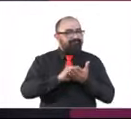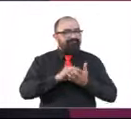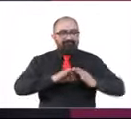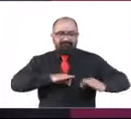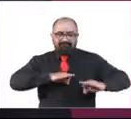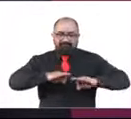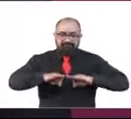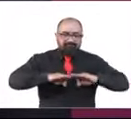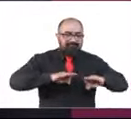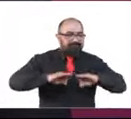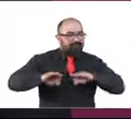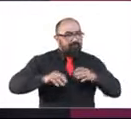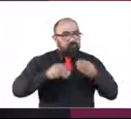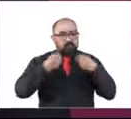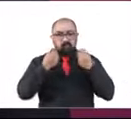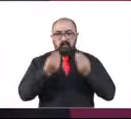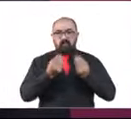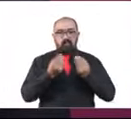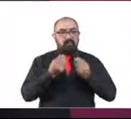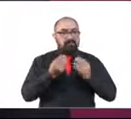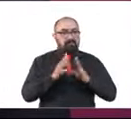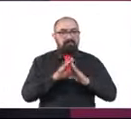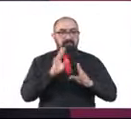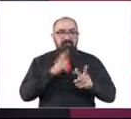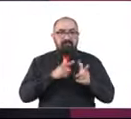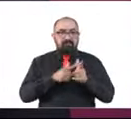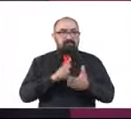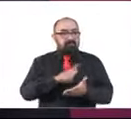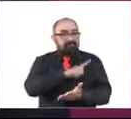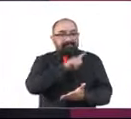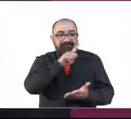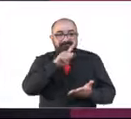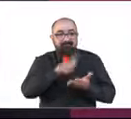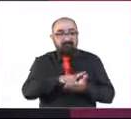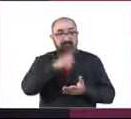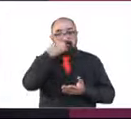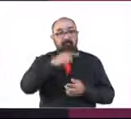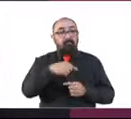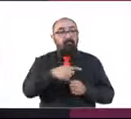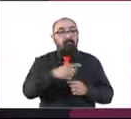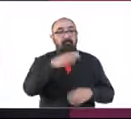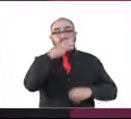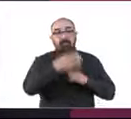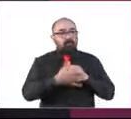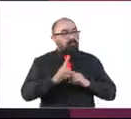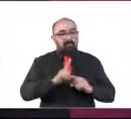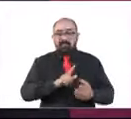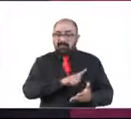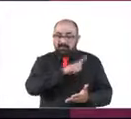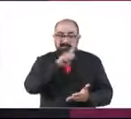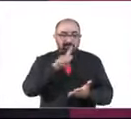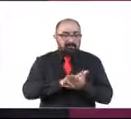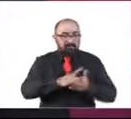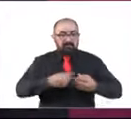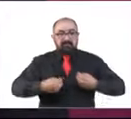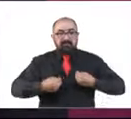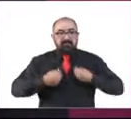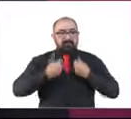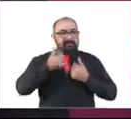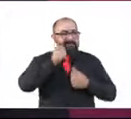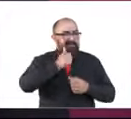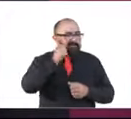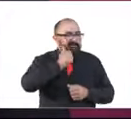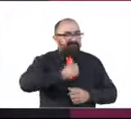no podemos soltar, es permanente, es parte de nuestra vida, tiene que ser así. Pensar